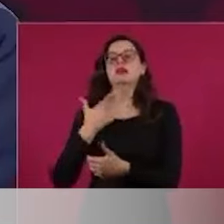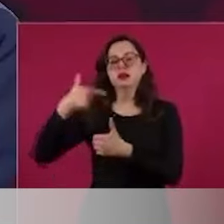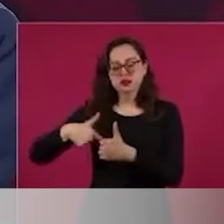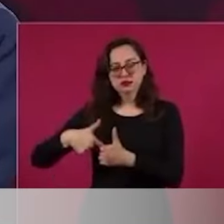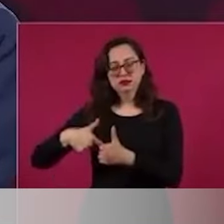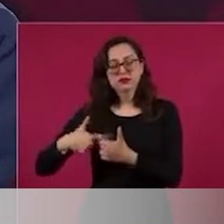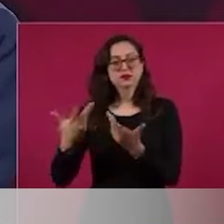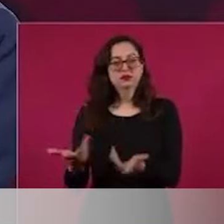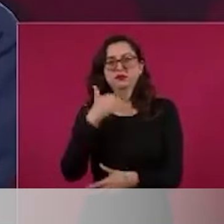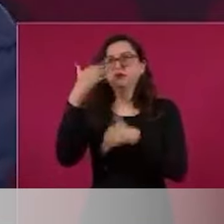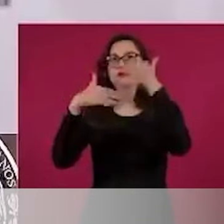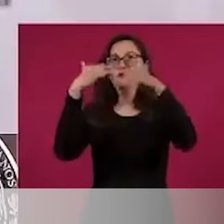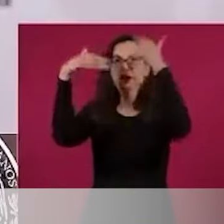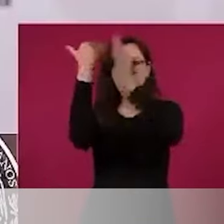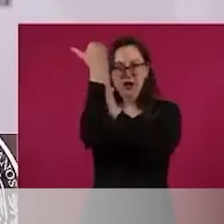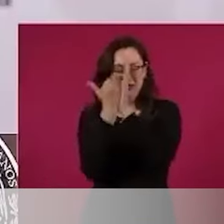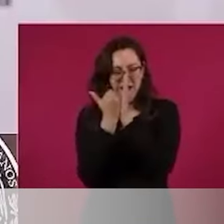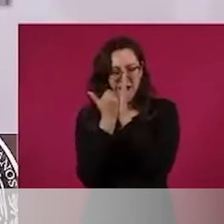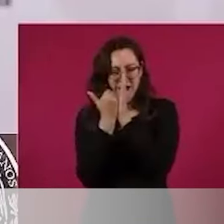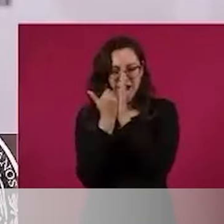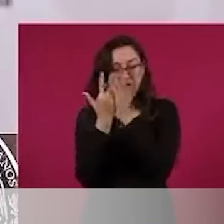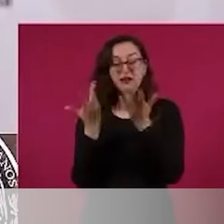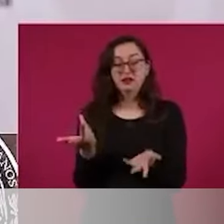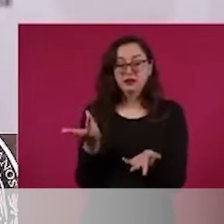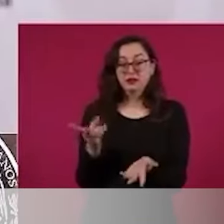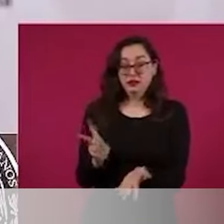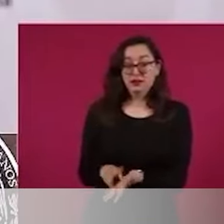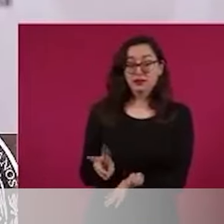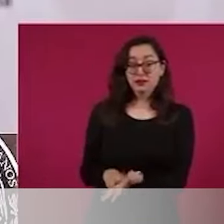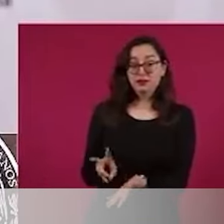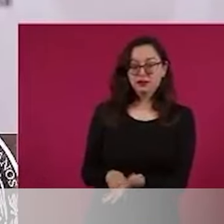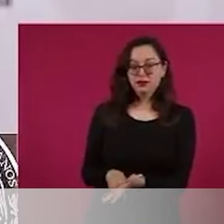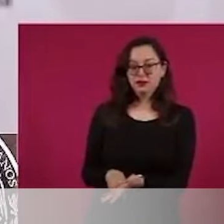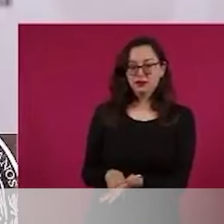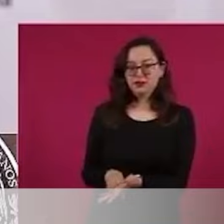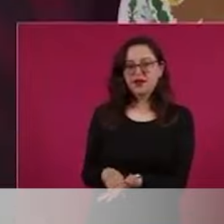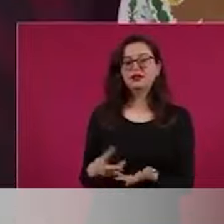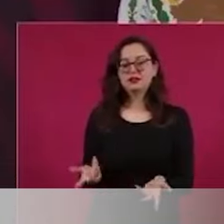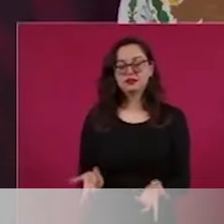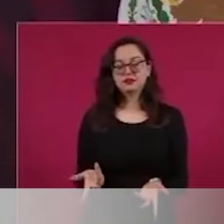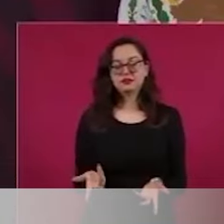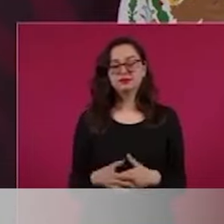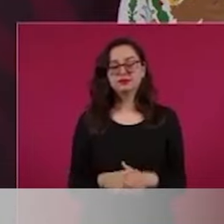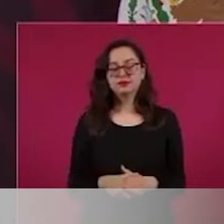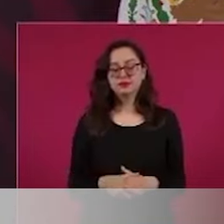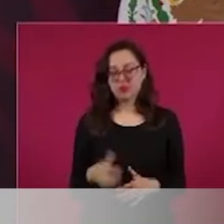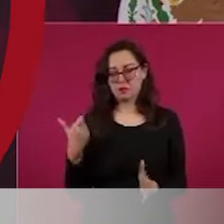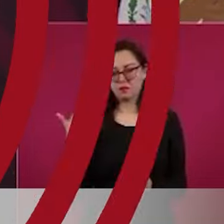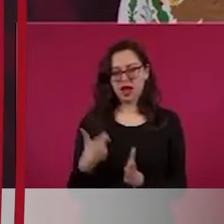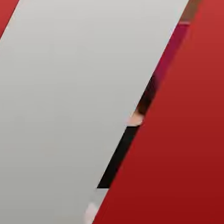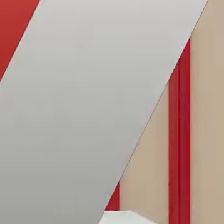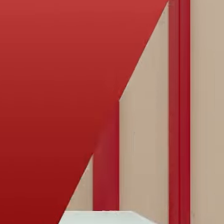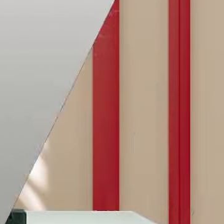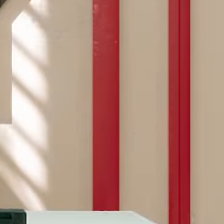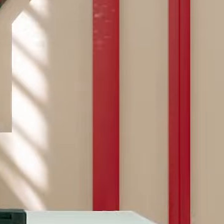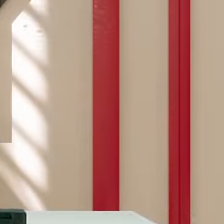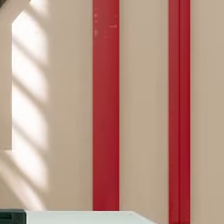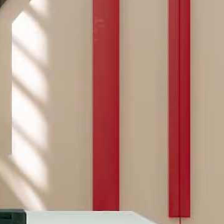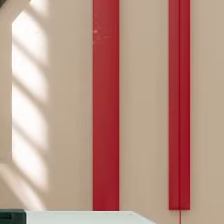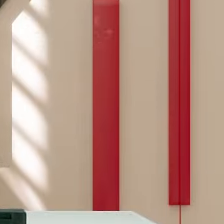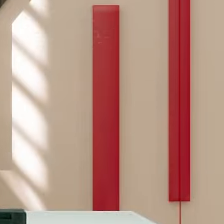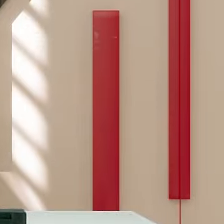menos y darle valor porque no es lo mismo lo que cuesta el combustoleo que lo que cuesta las gasolinas sigue